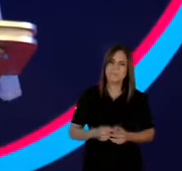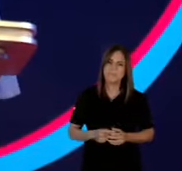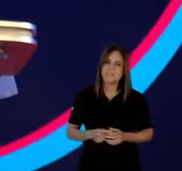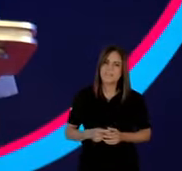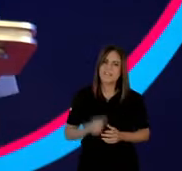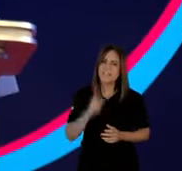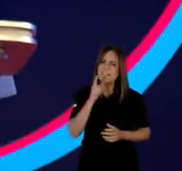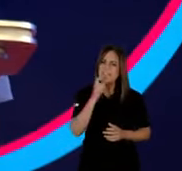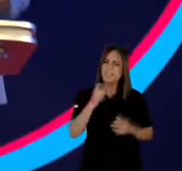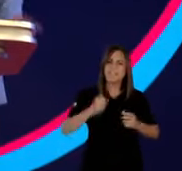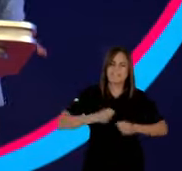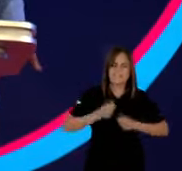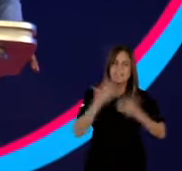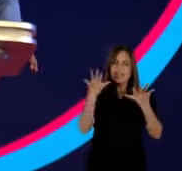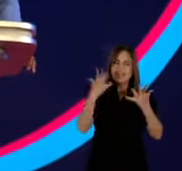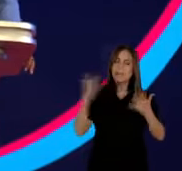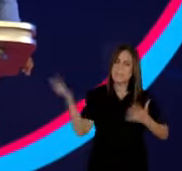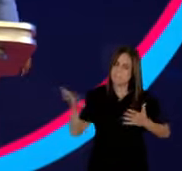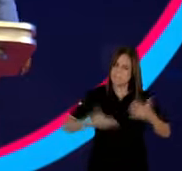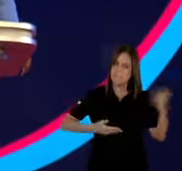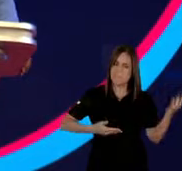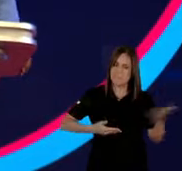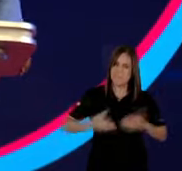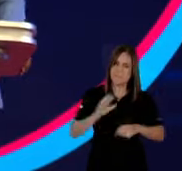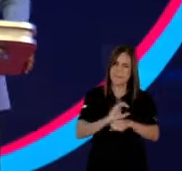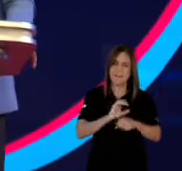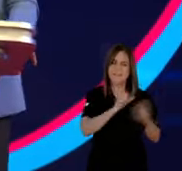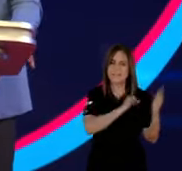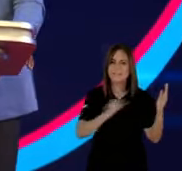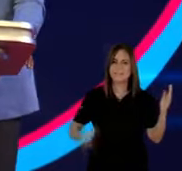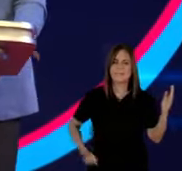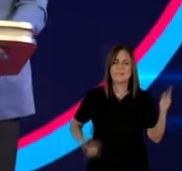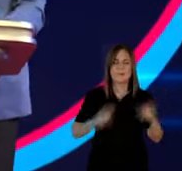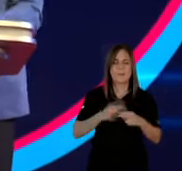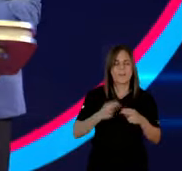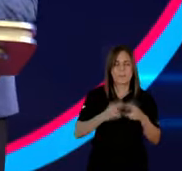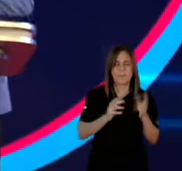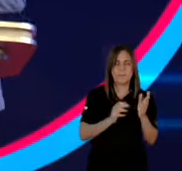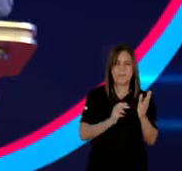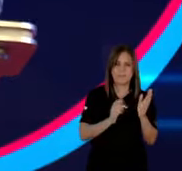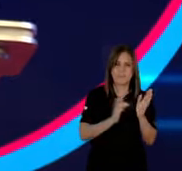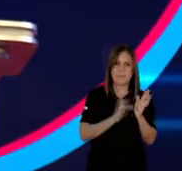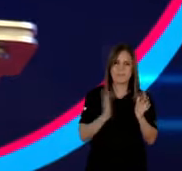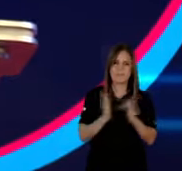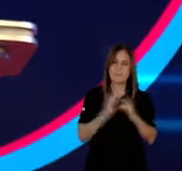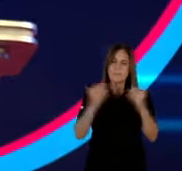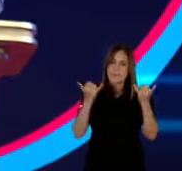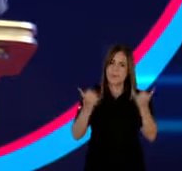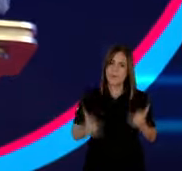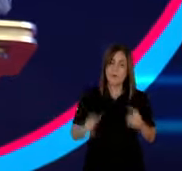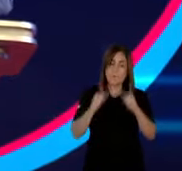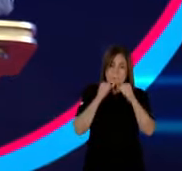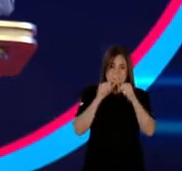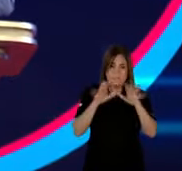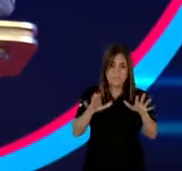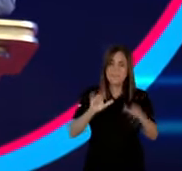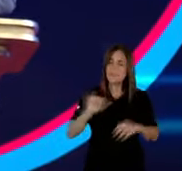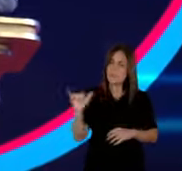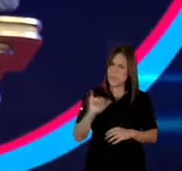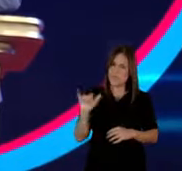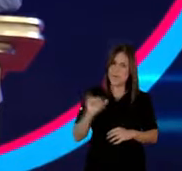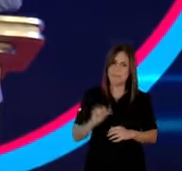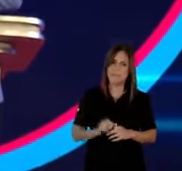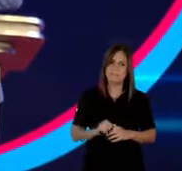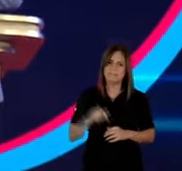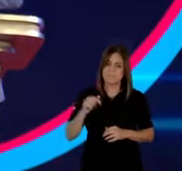decimos? Bienvenidos a la casa del Señor en el nombre de Jesús. Hoy es una bendición también para esta casa